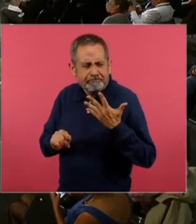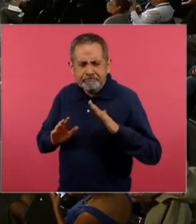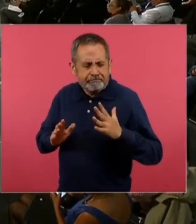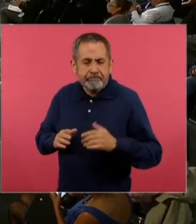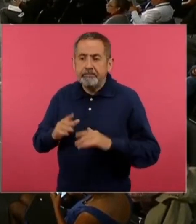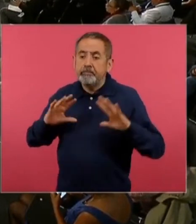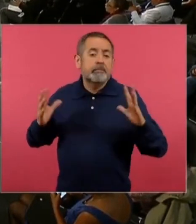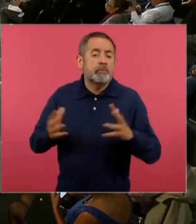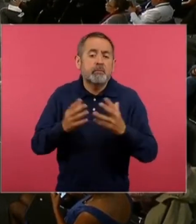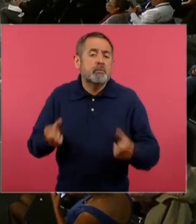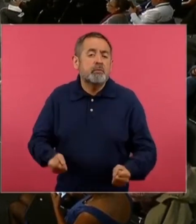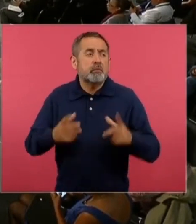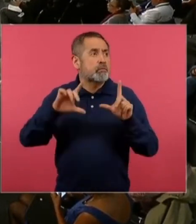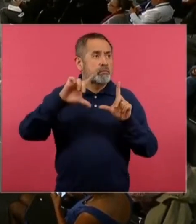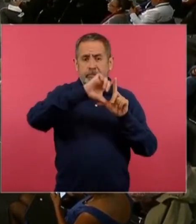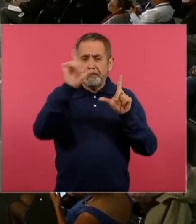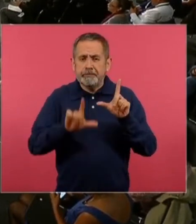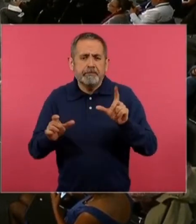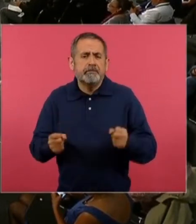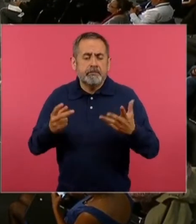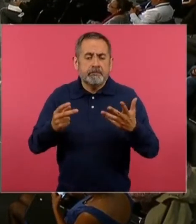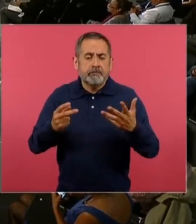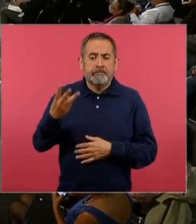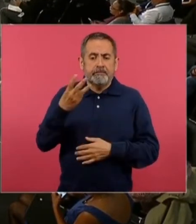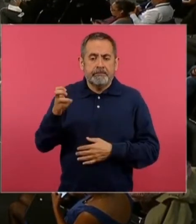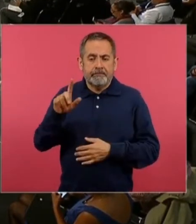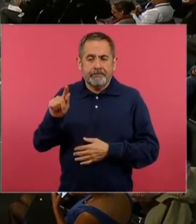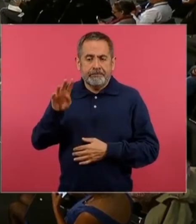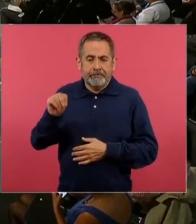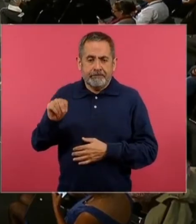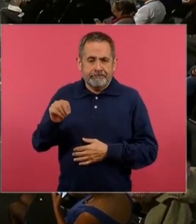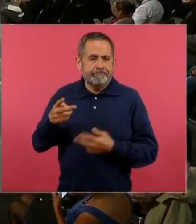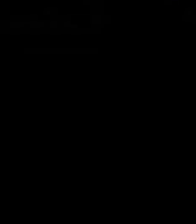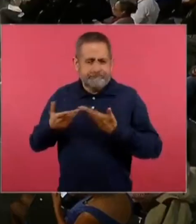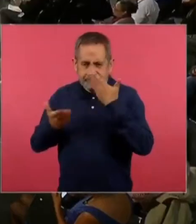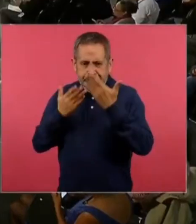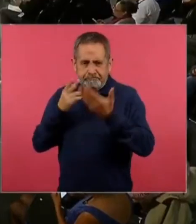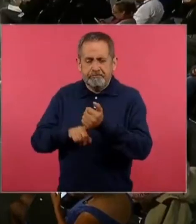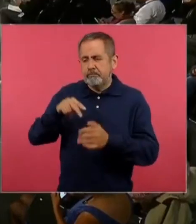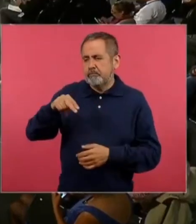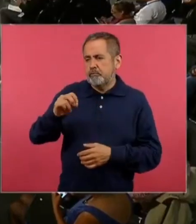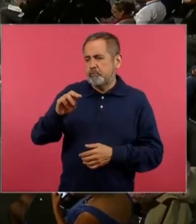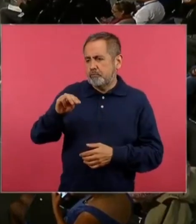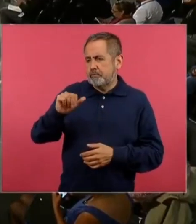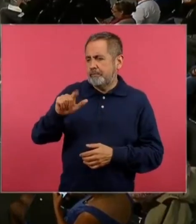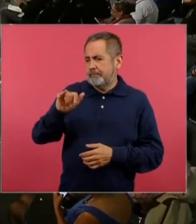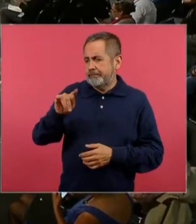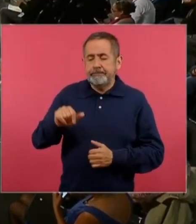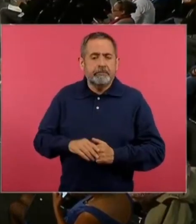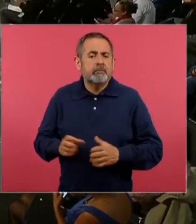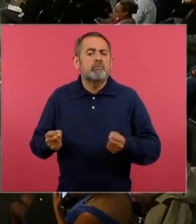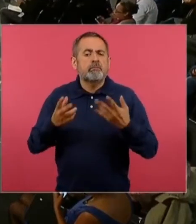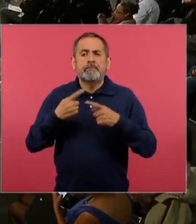¿Cuántos normalistas de todo el país participaron? 379. ¿Cuántas autoridades